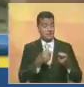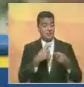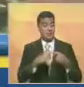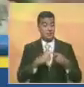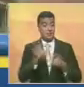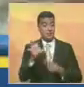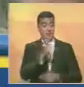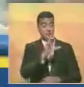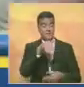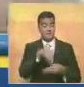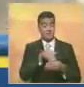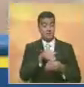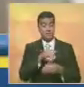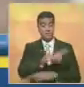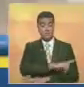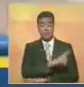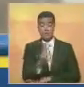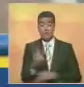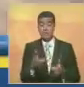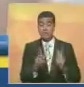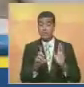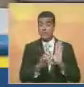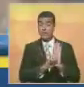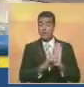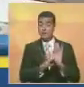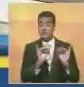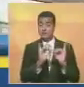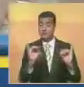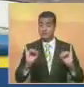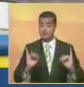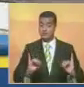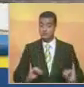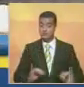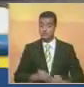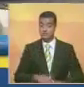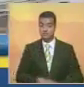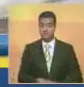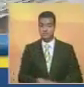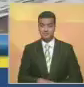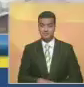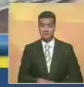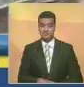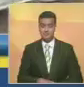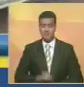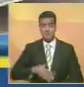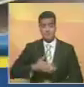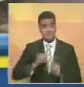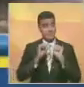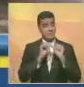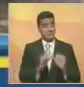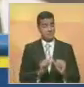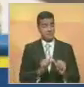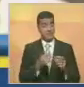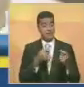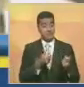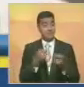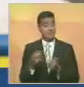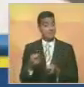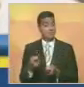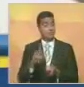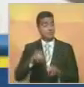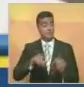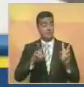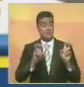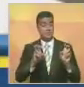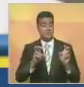extranjera en bancos universales autorizados por la ley de instituciones del sector bancario podrán mantener fondos provenientes de la liquidación